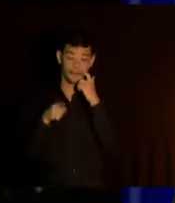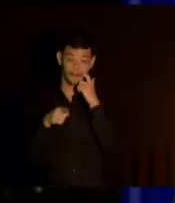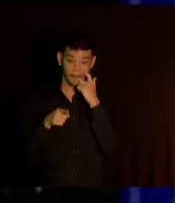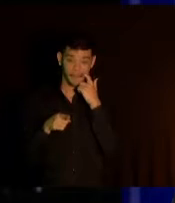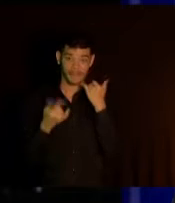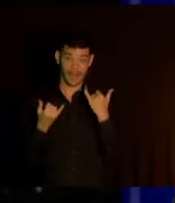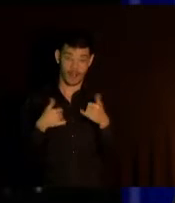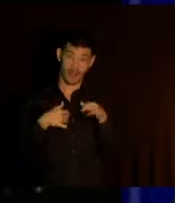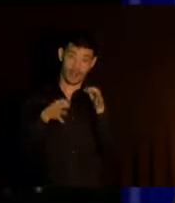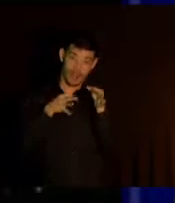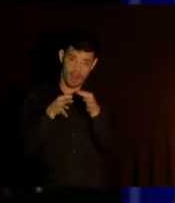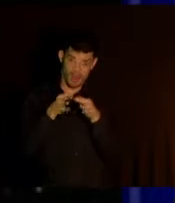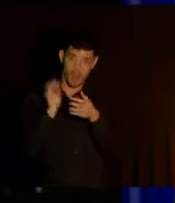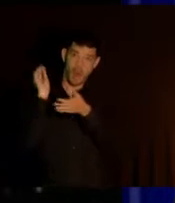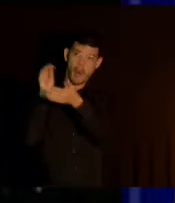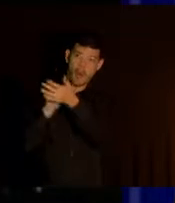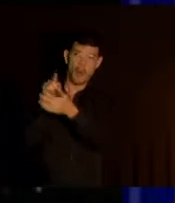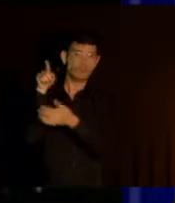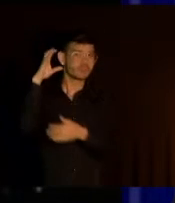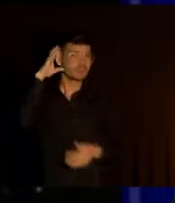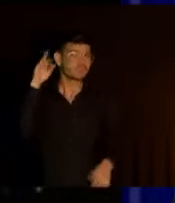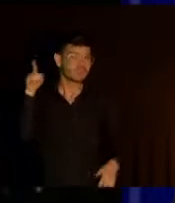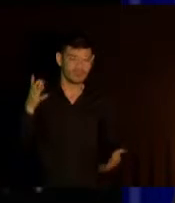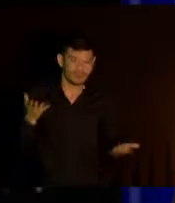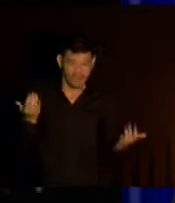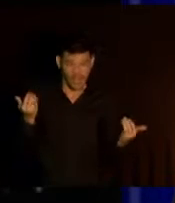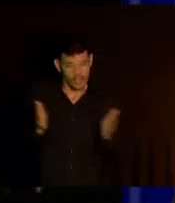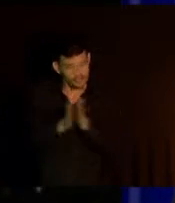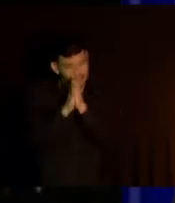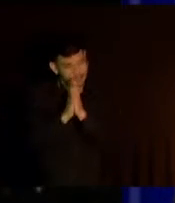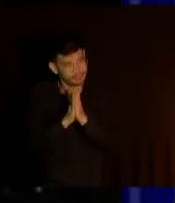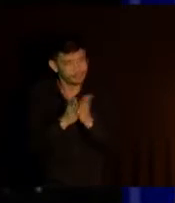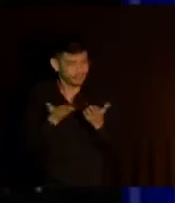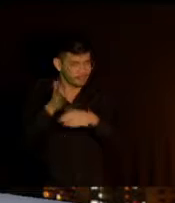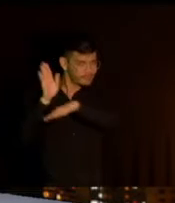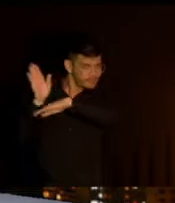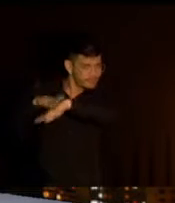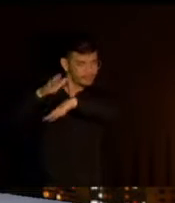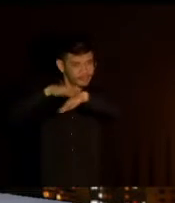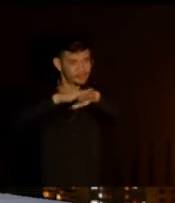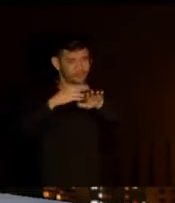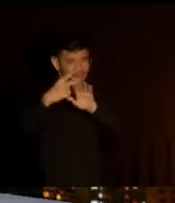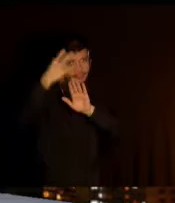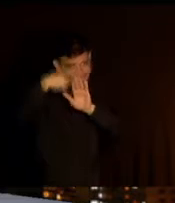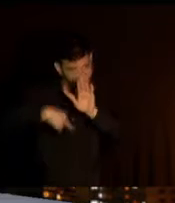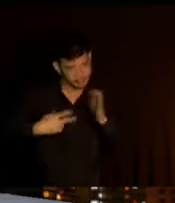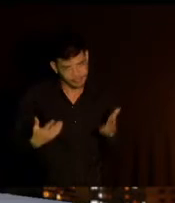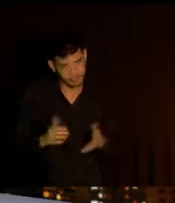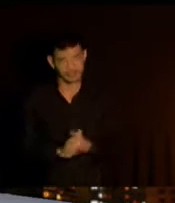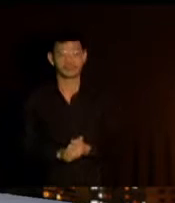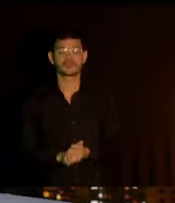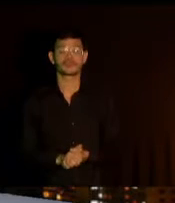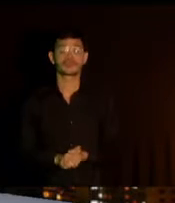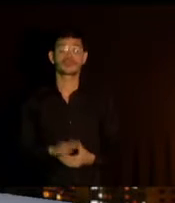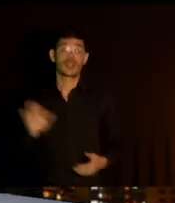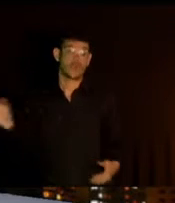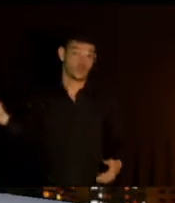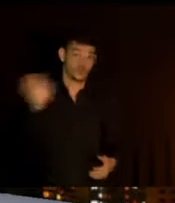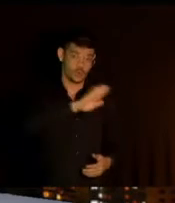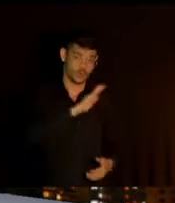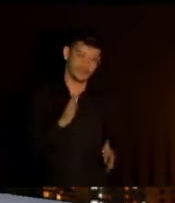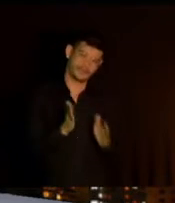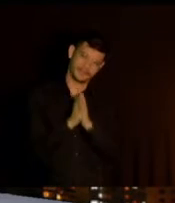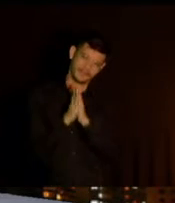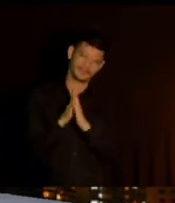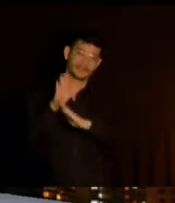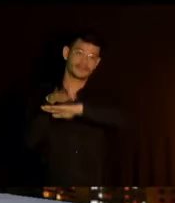escena en esos sitios, así que la invitación es esa. Y a todos ustedes también los estamos invitando para que todas esas dudas